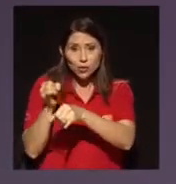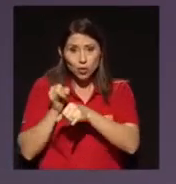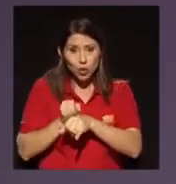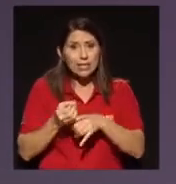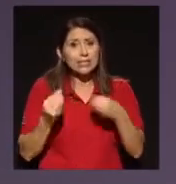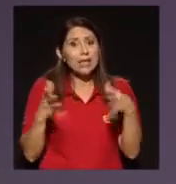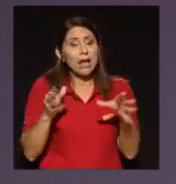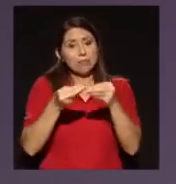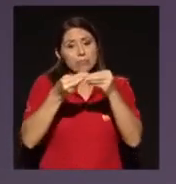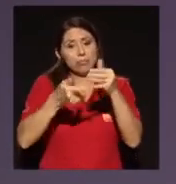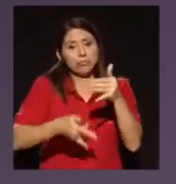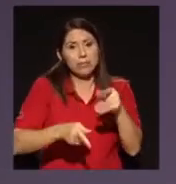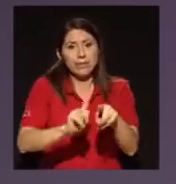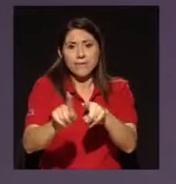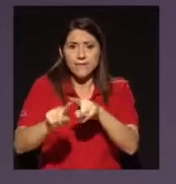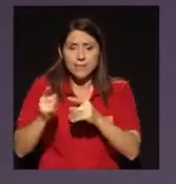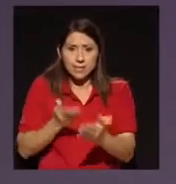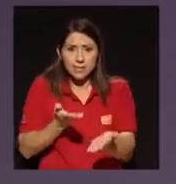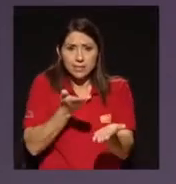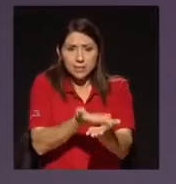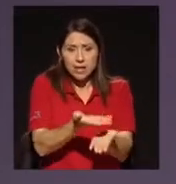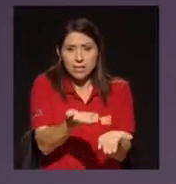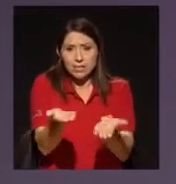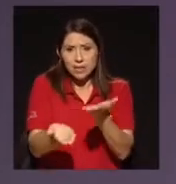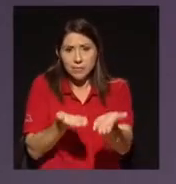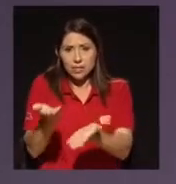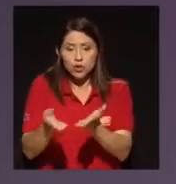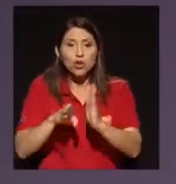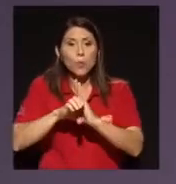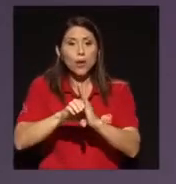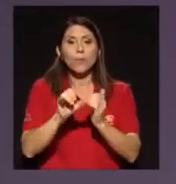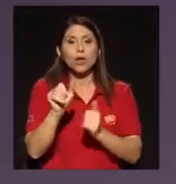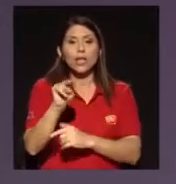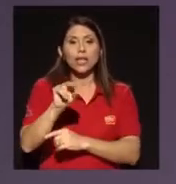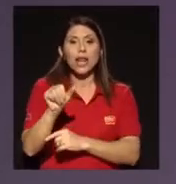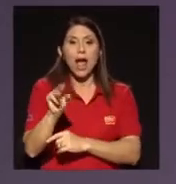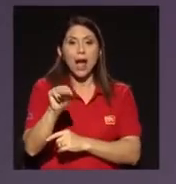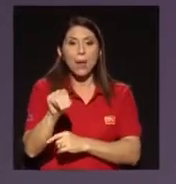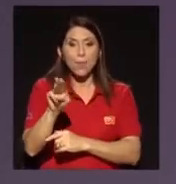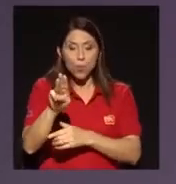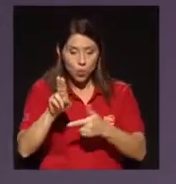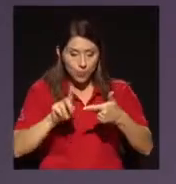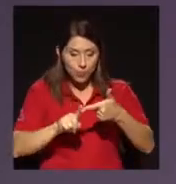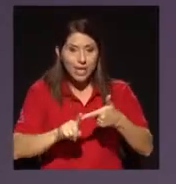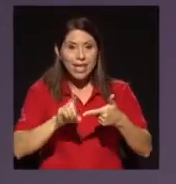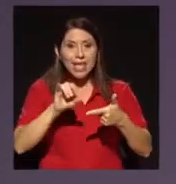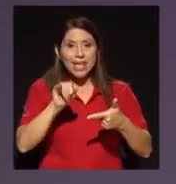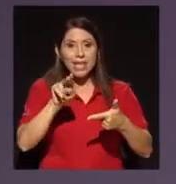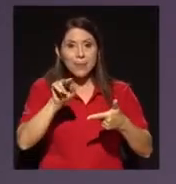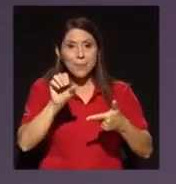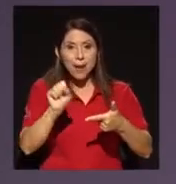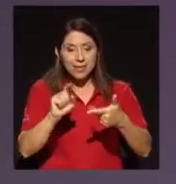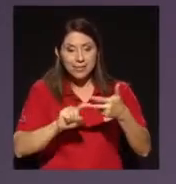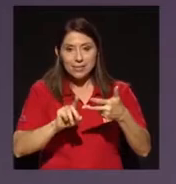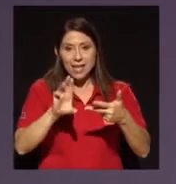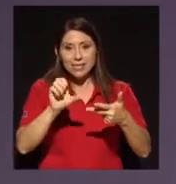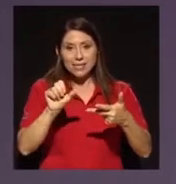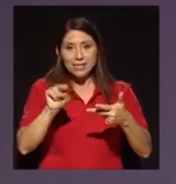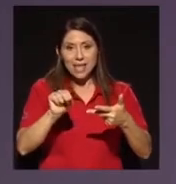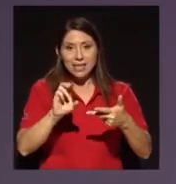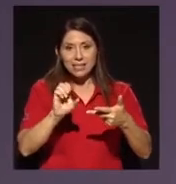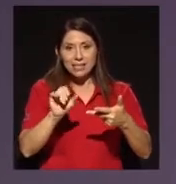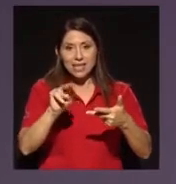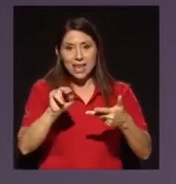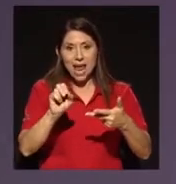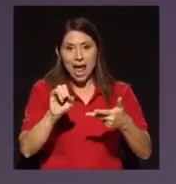oferta de servicios. Se ha venido trabajando, por ejemplo, desde el INAMO, con el IMAS, con el CENCINAI, en formación